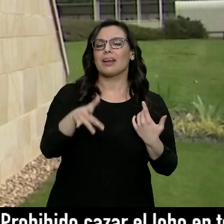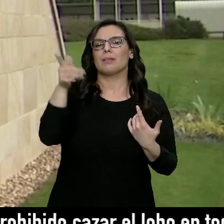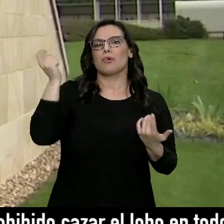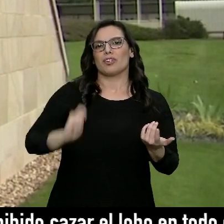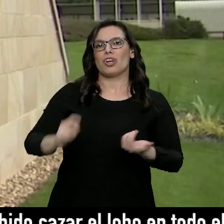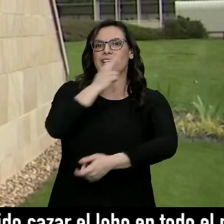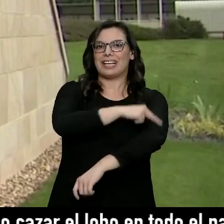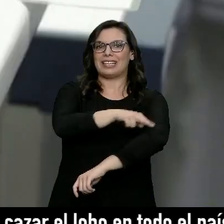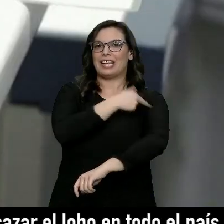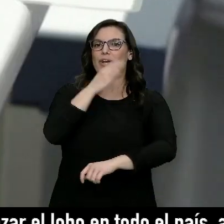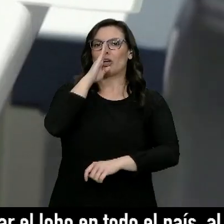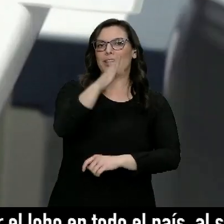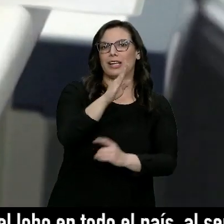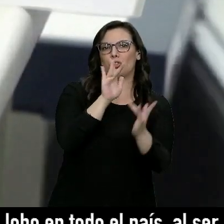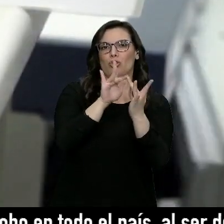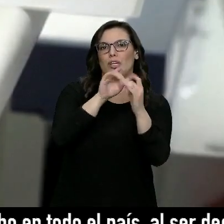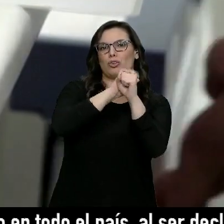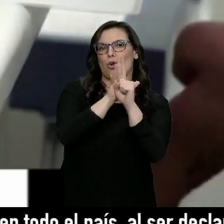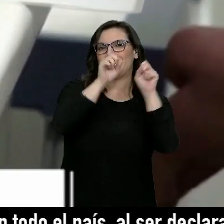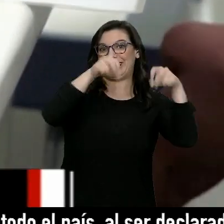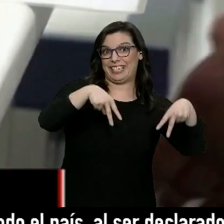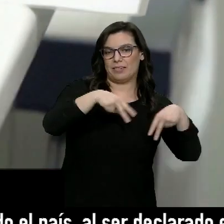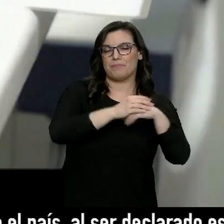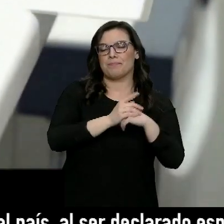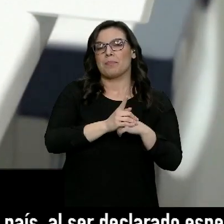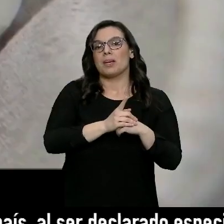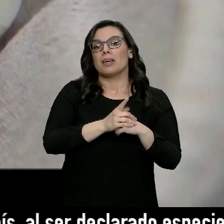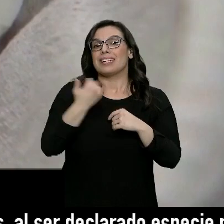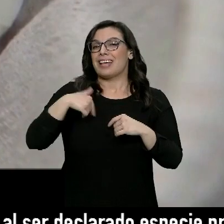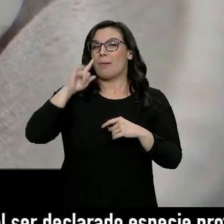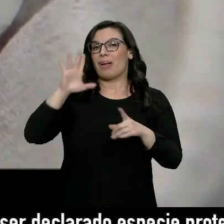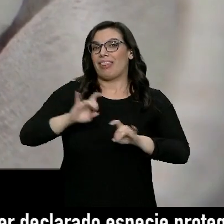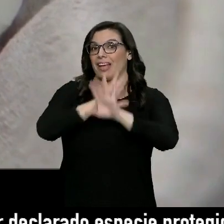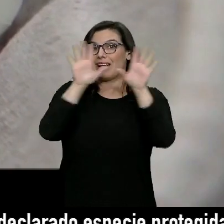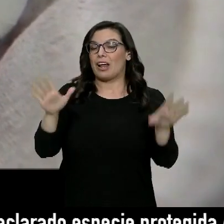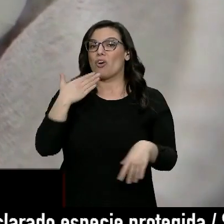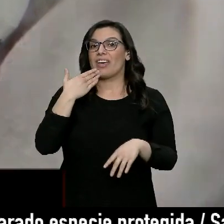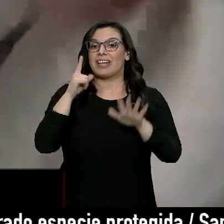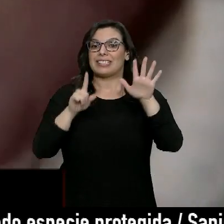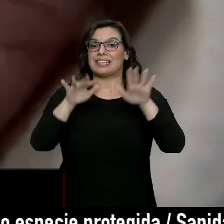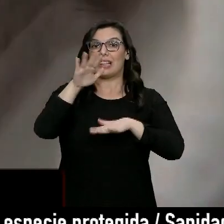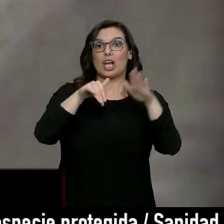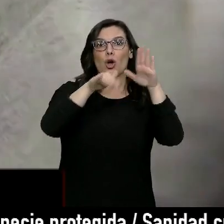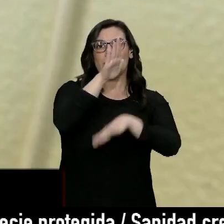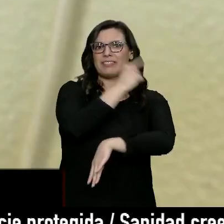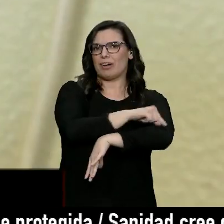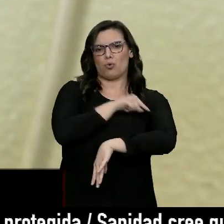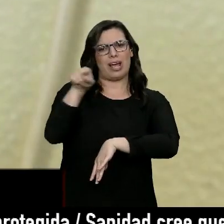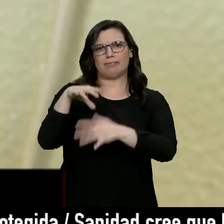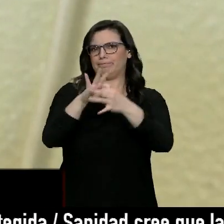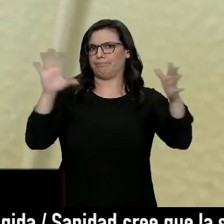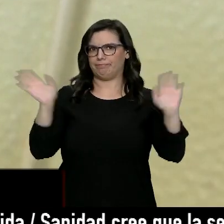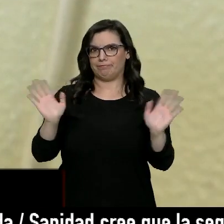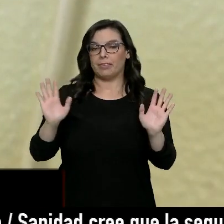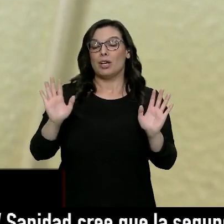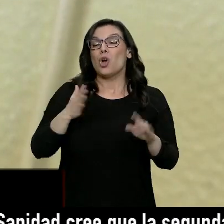no estén en primera línea. Lo que parece ya descartado es que vayan a administrarse a los mayores de 65 años e